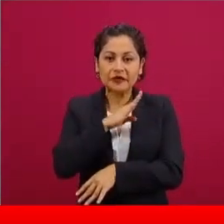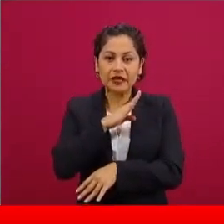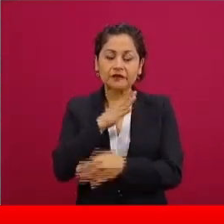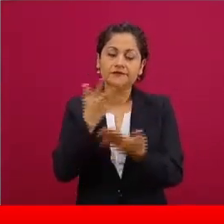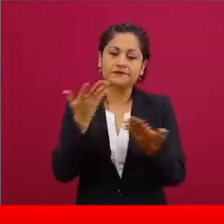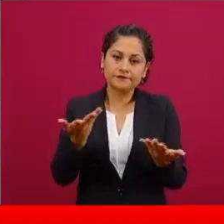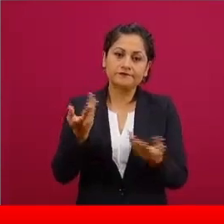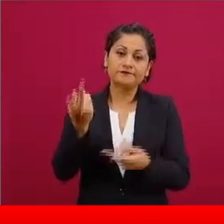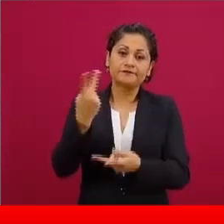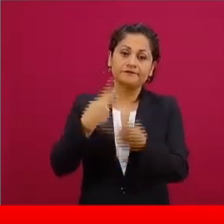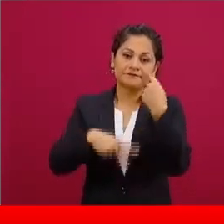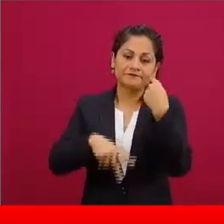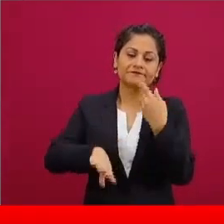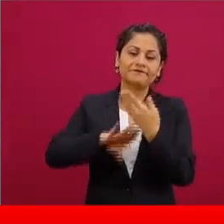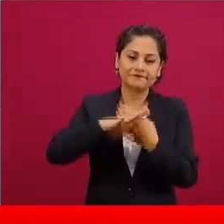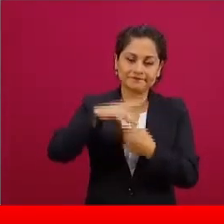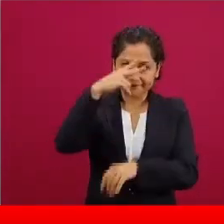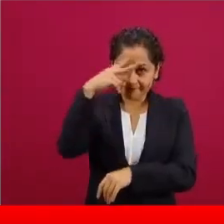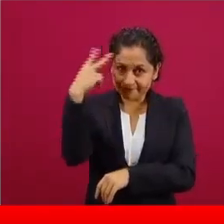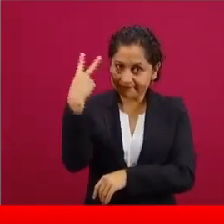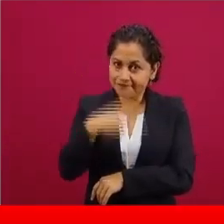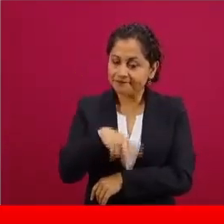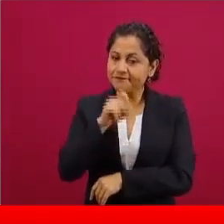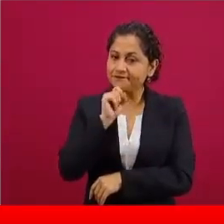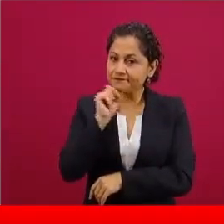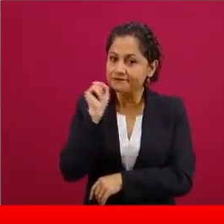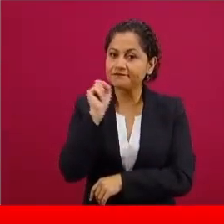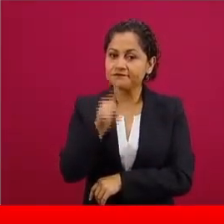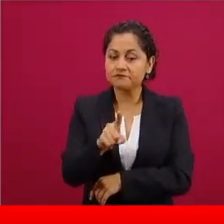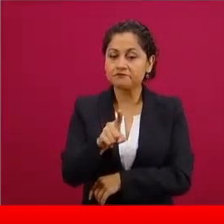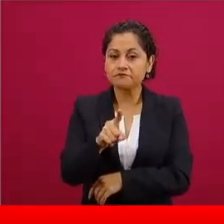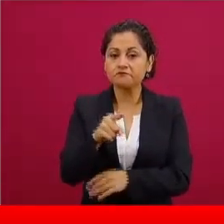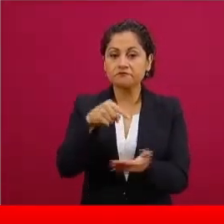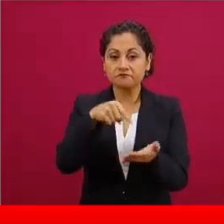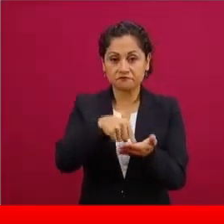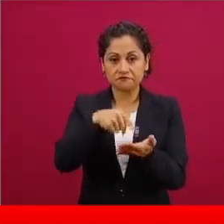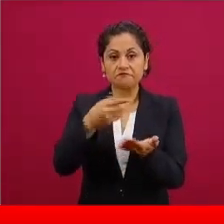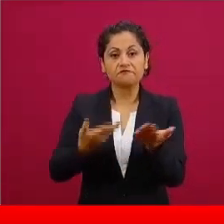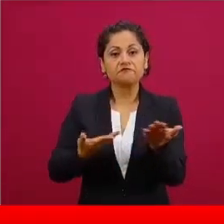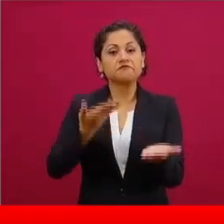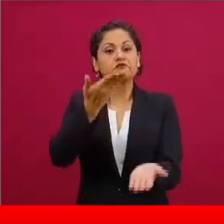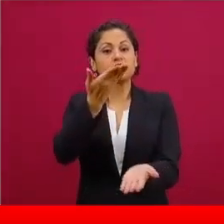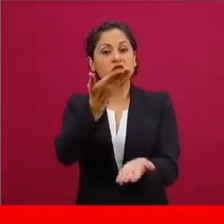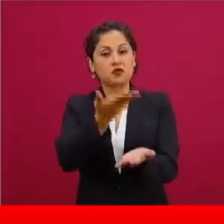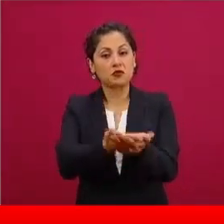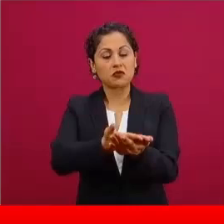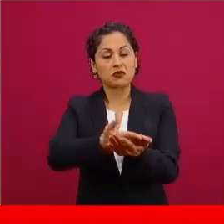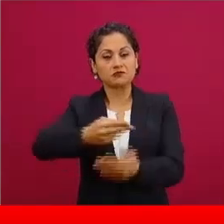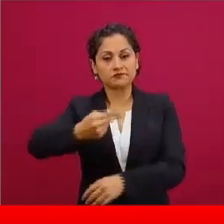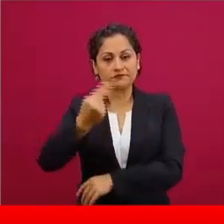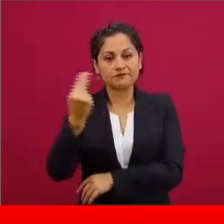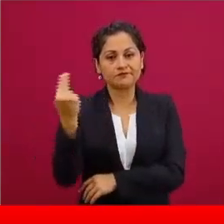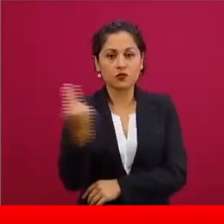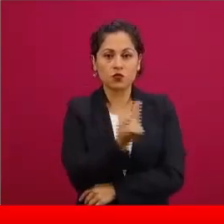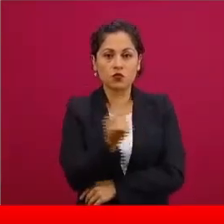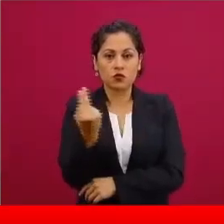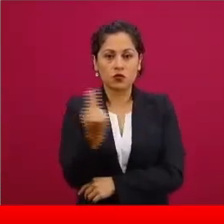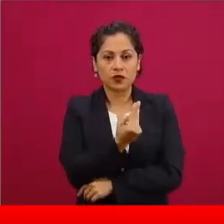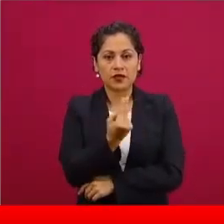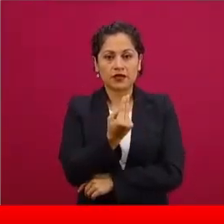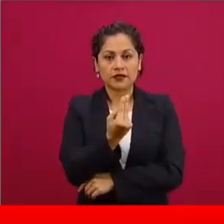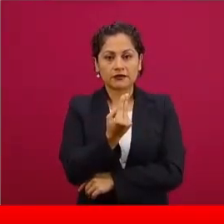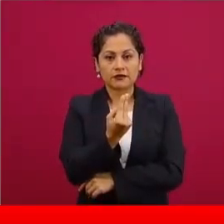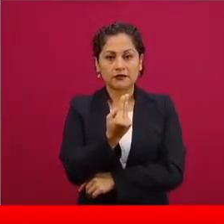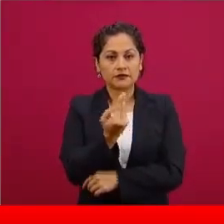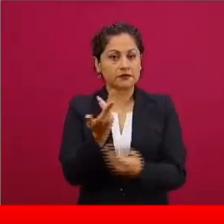propongo la aplicación urgente y categórica de